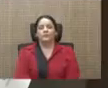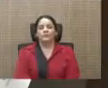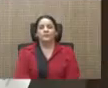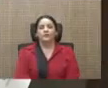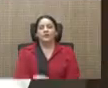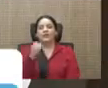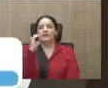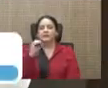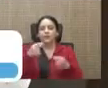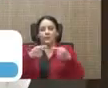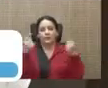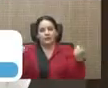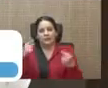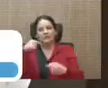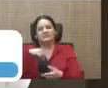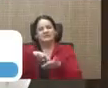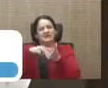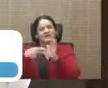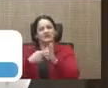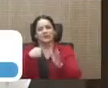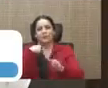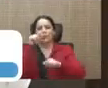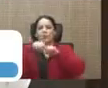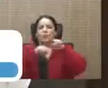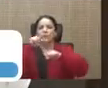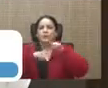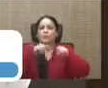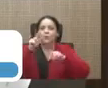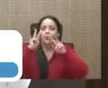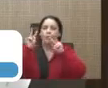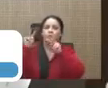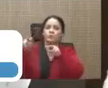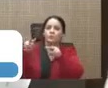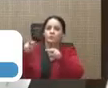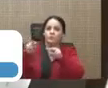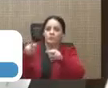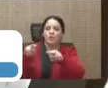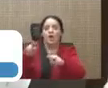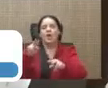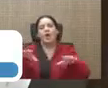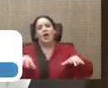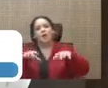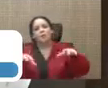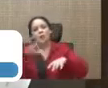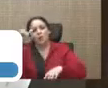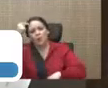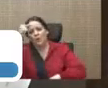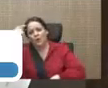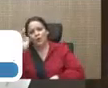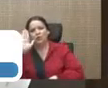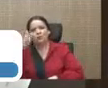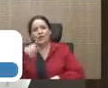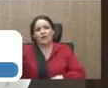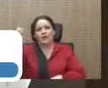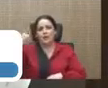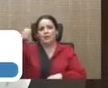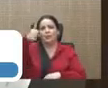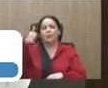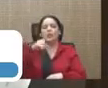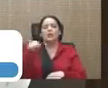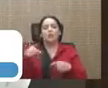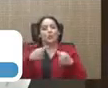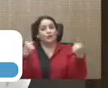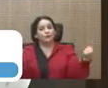Ser oposición es ser lo suficientemente críticos y observantes del actual del gobierno y sus jerarcas. Ser oposición es denunciar